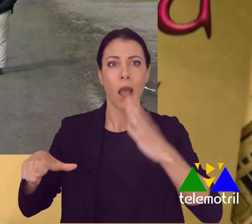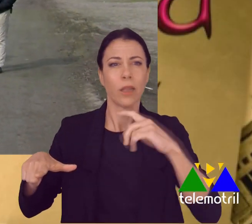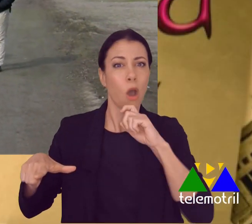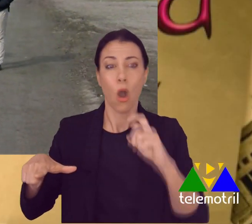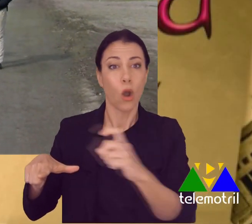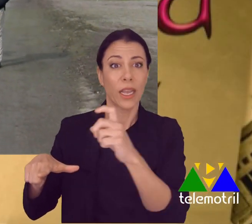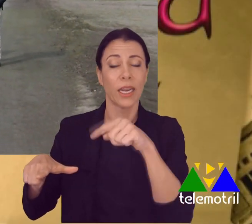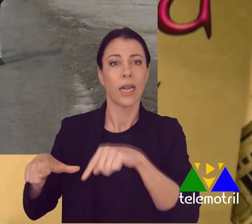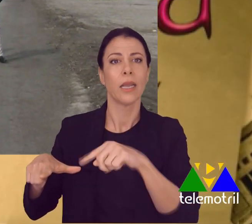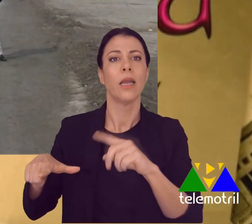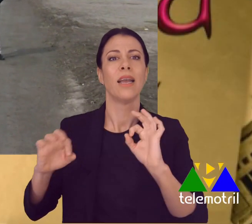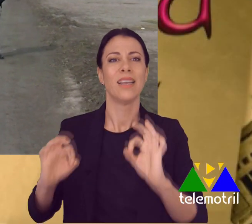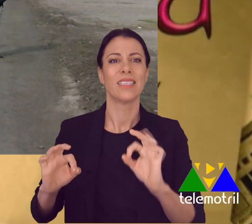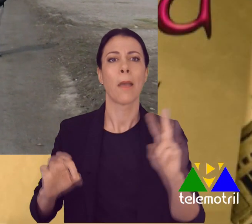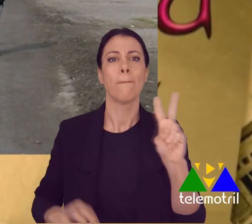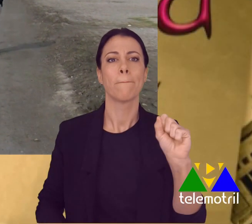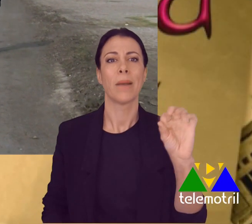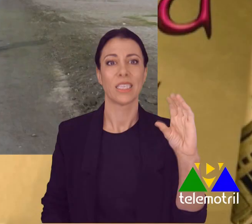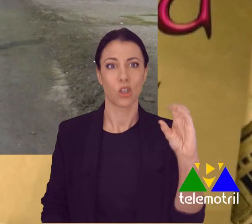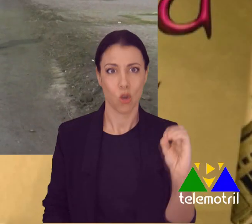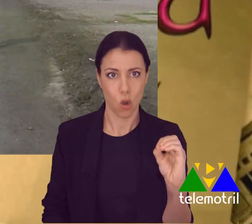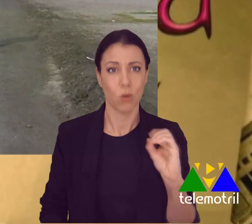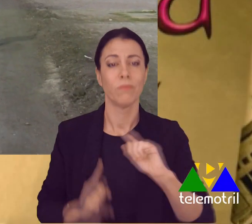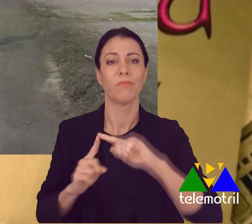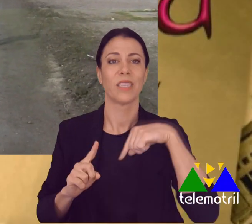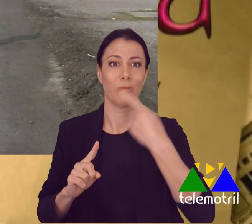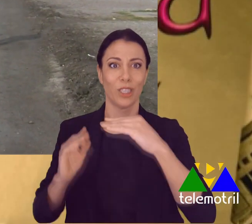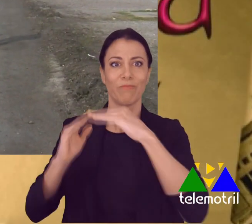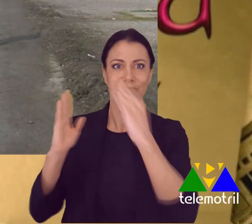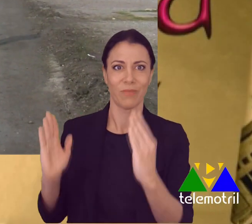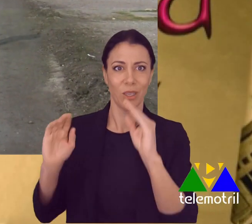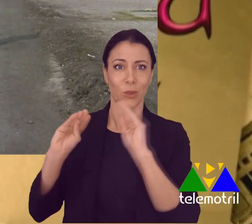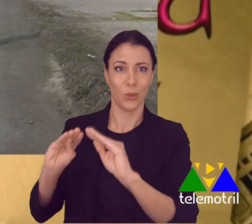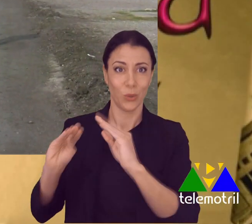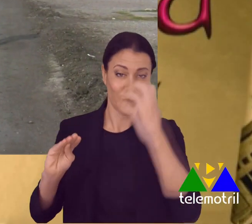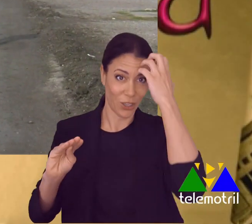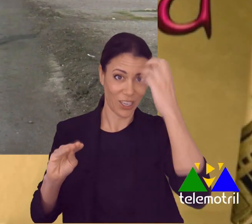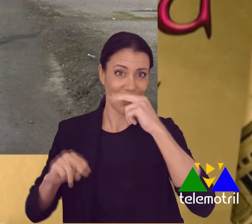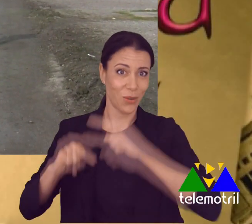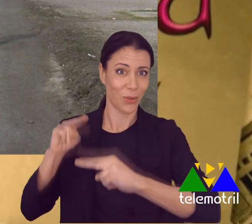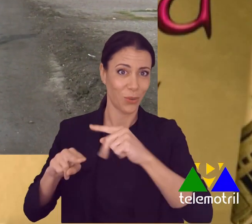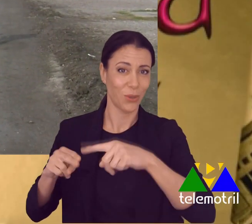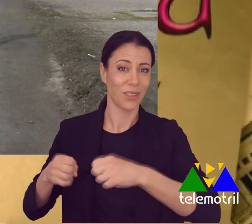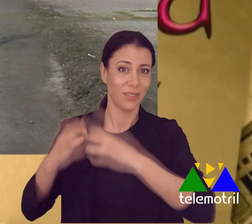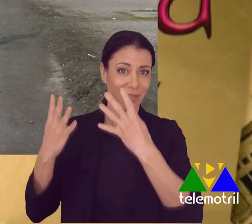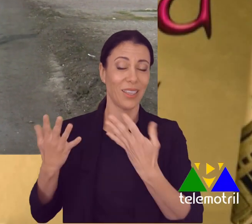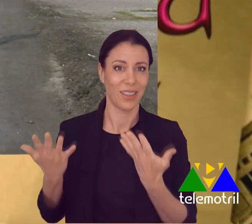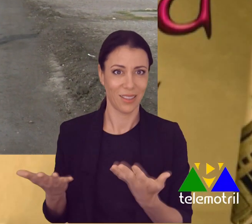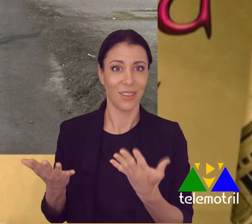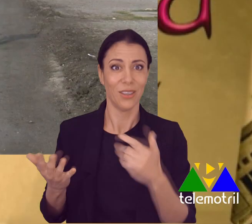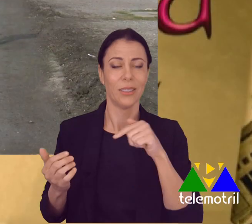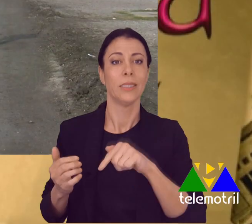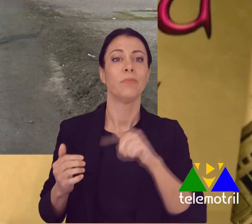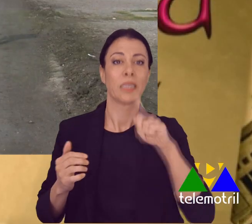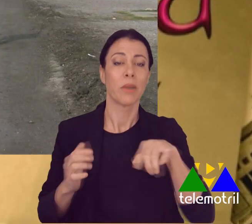originaria la finca del Vasco, ¿no? Ese es el nombre original de la zona donde se construye